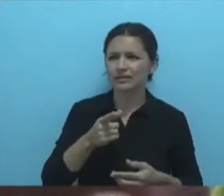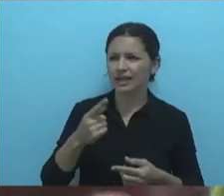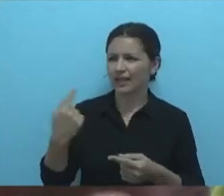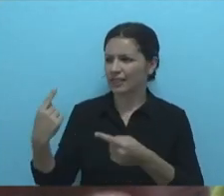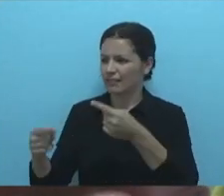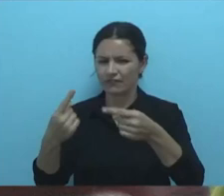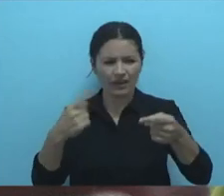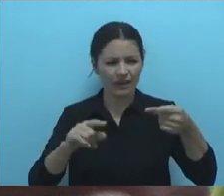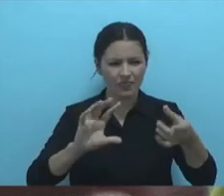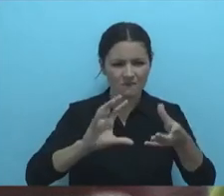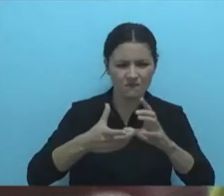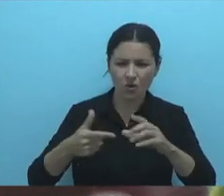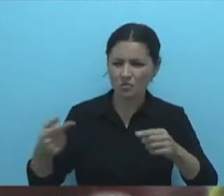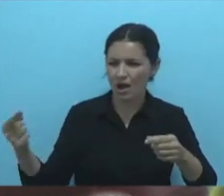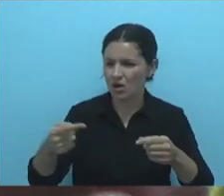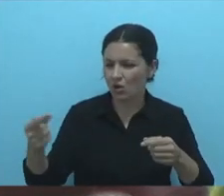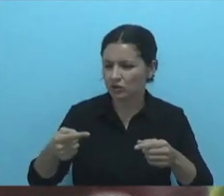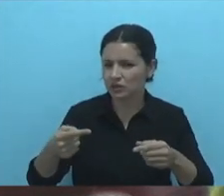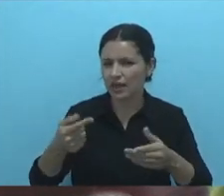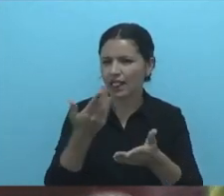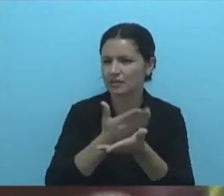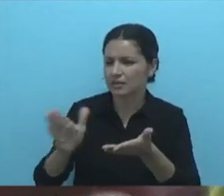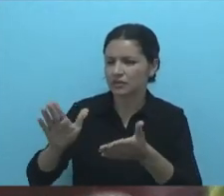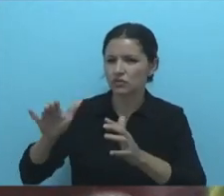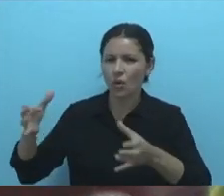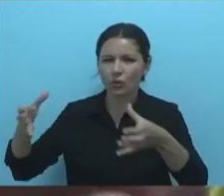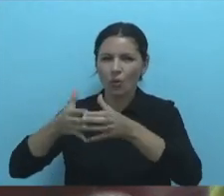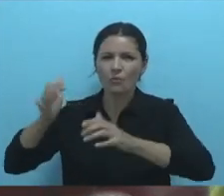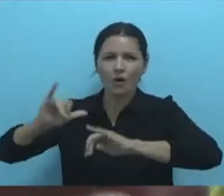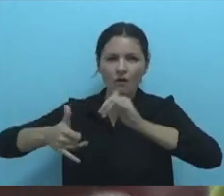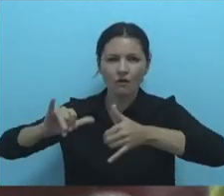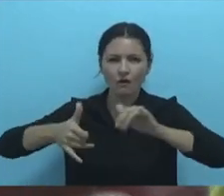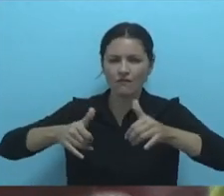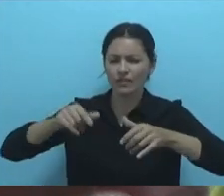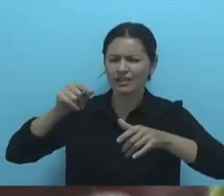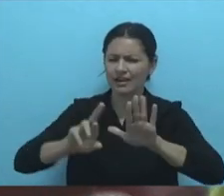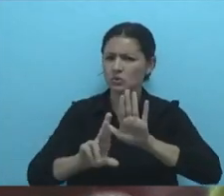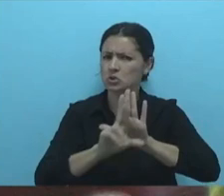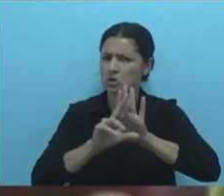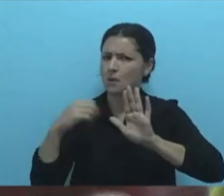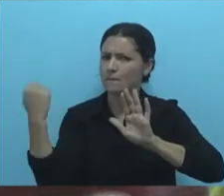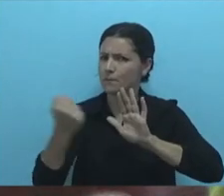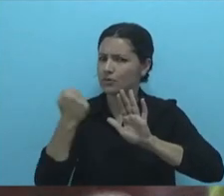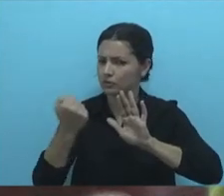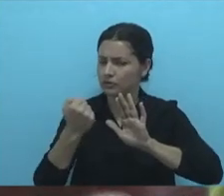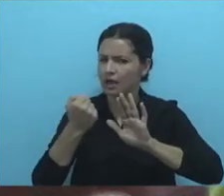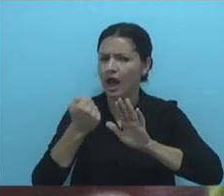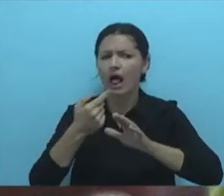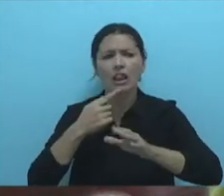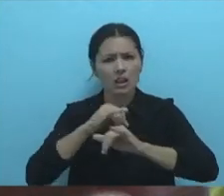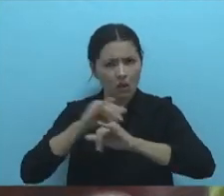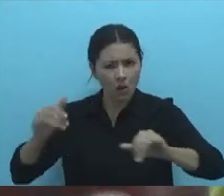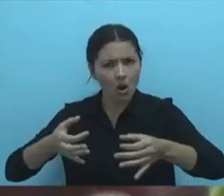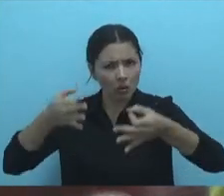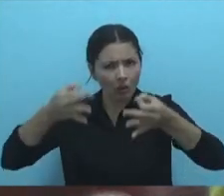determinar con esta discriminación ante una resolución tan contundente del tribunal electoral tan